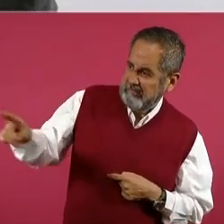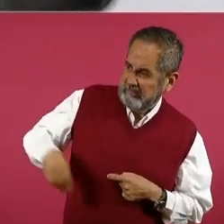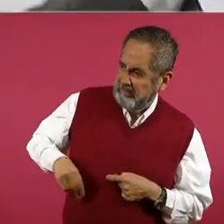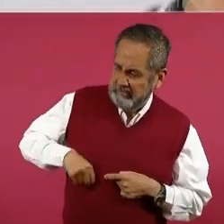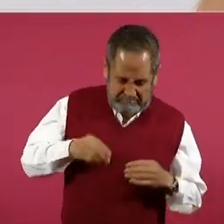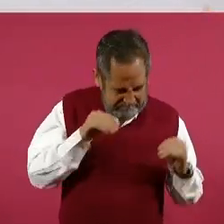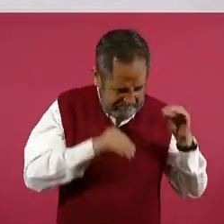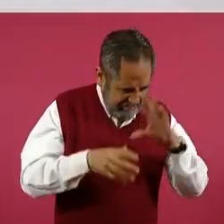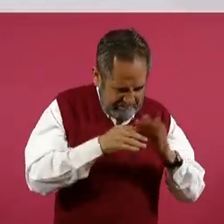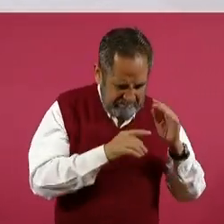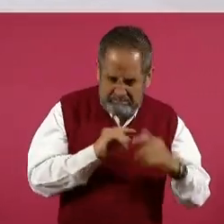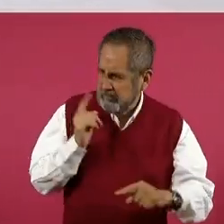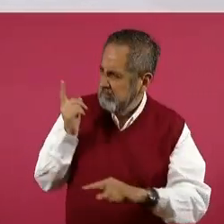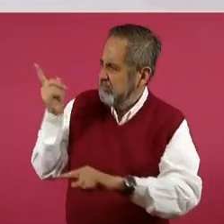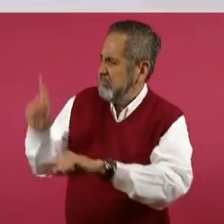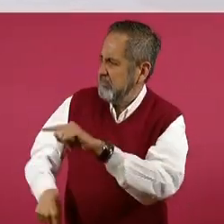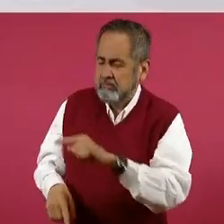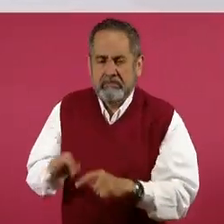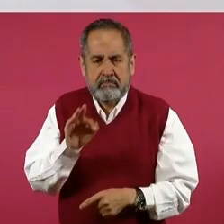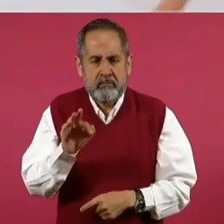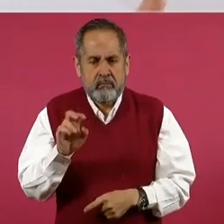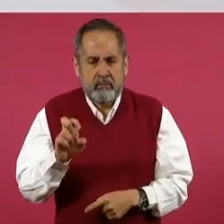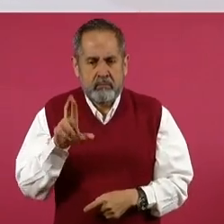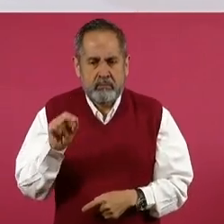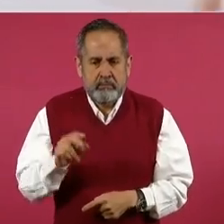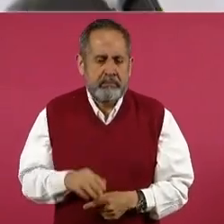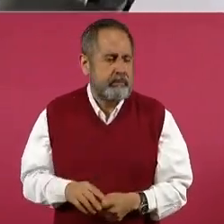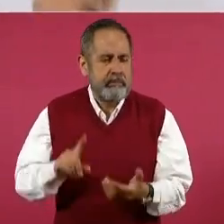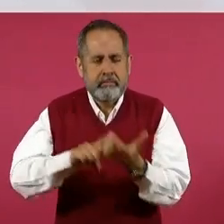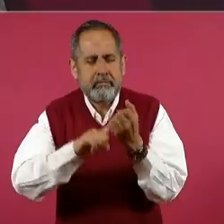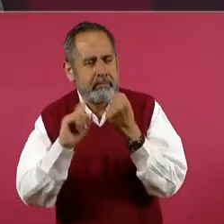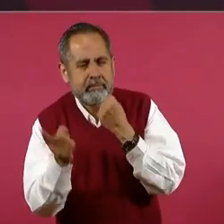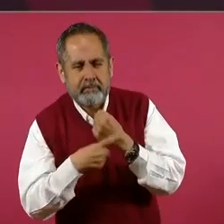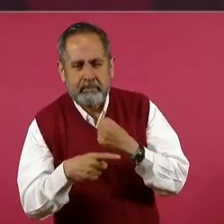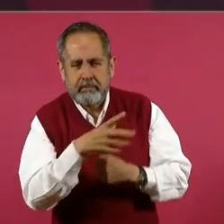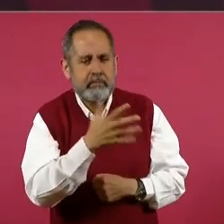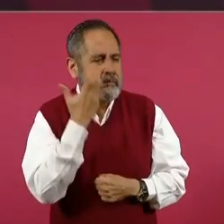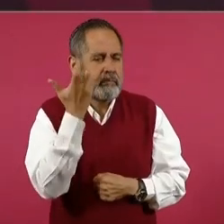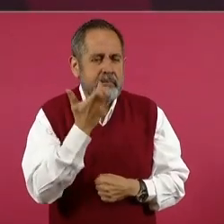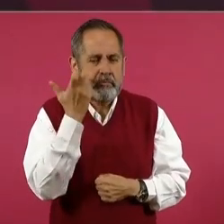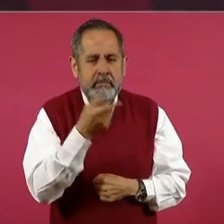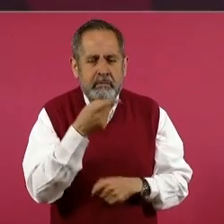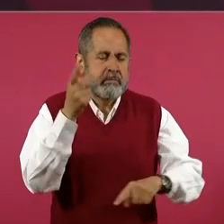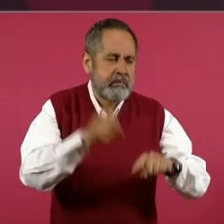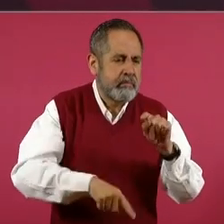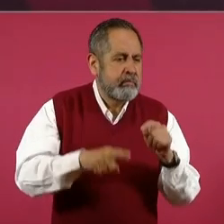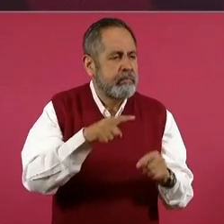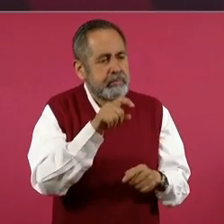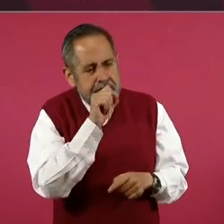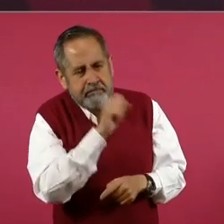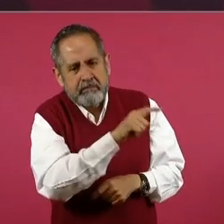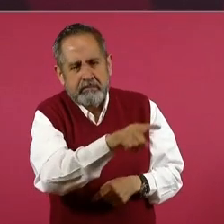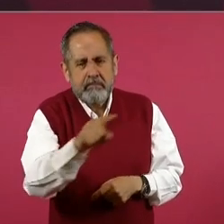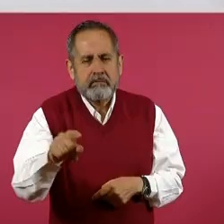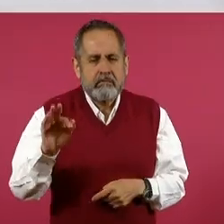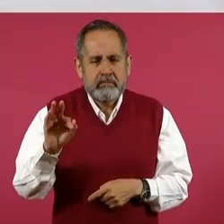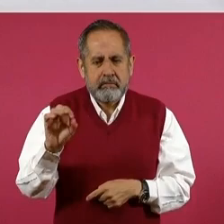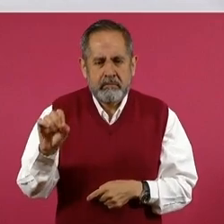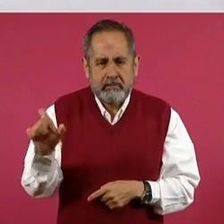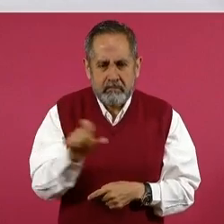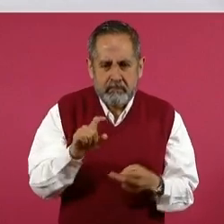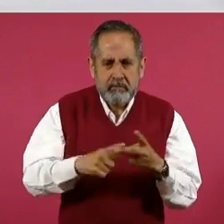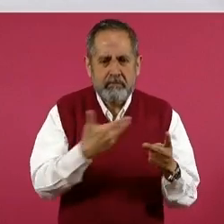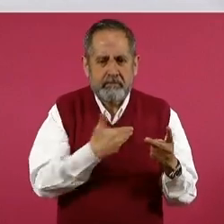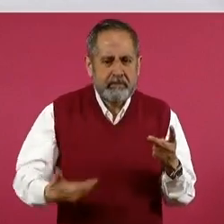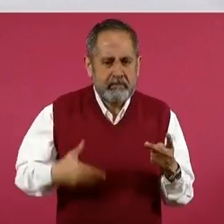para desaforarme, y en el fondo lo que querían Fox, el presidente de la